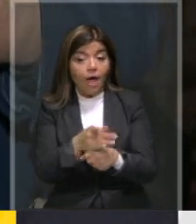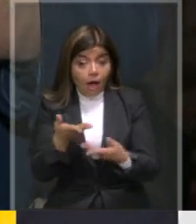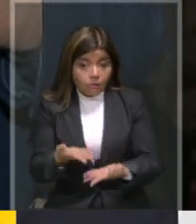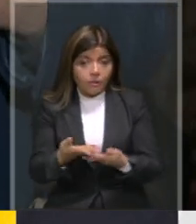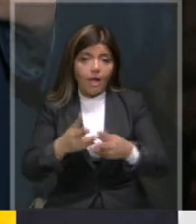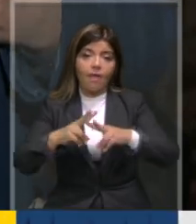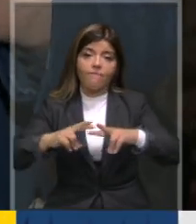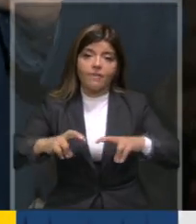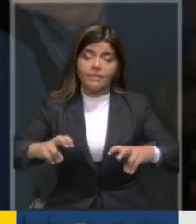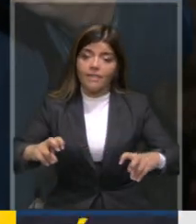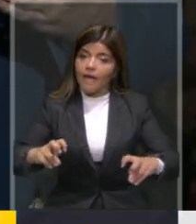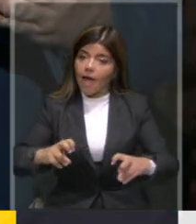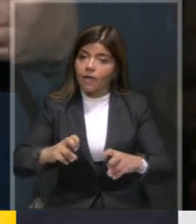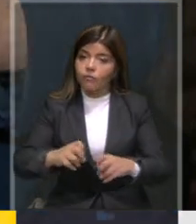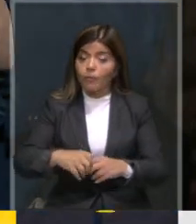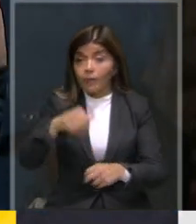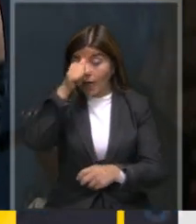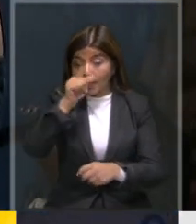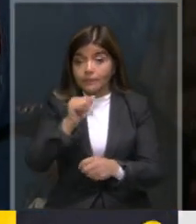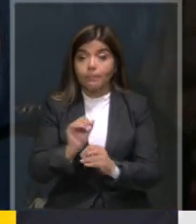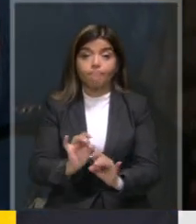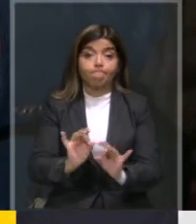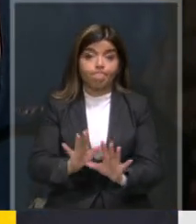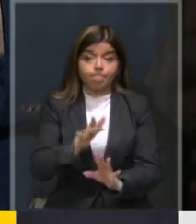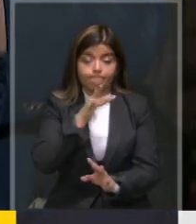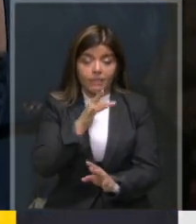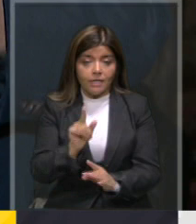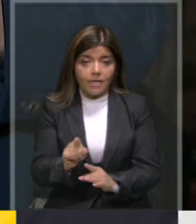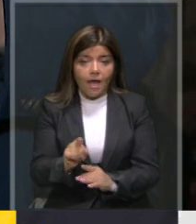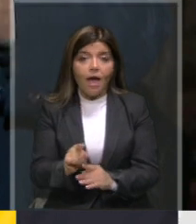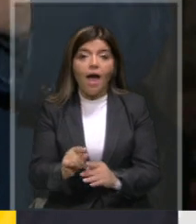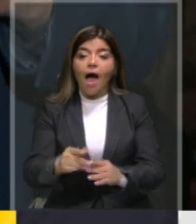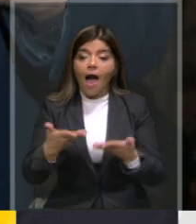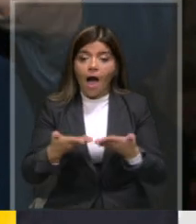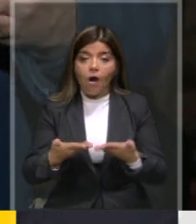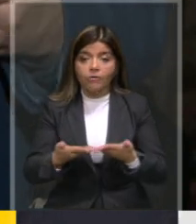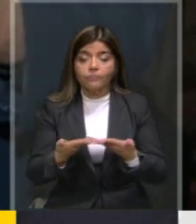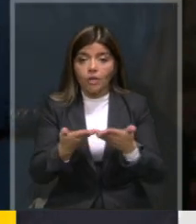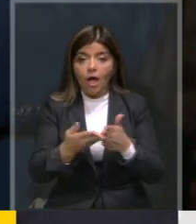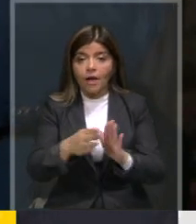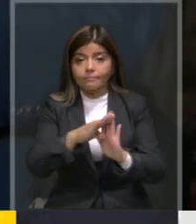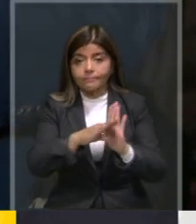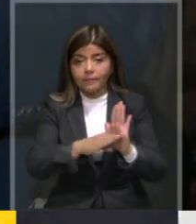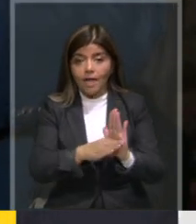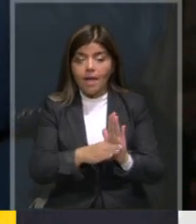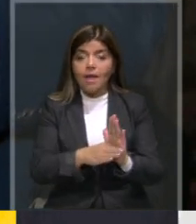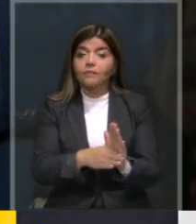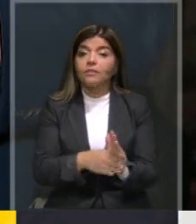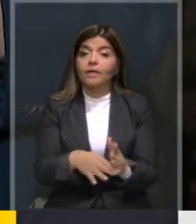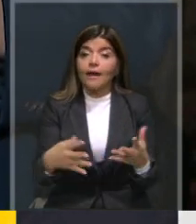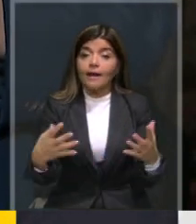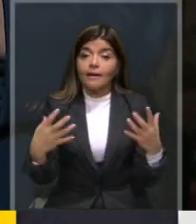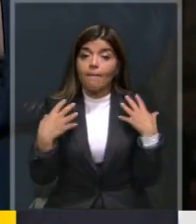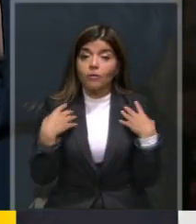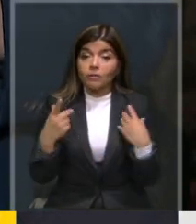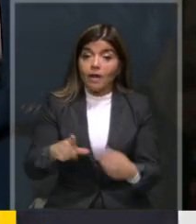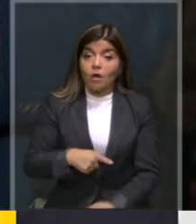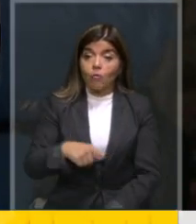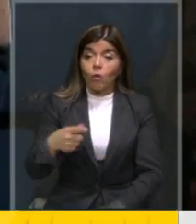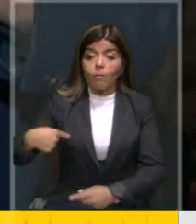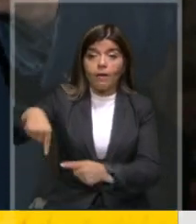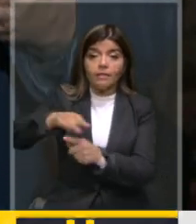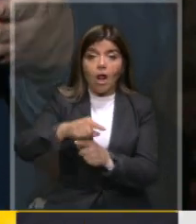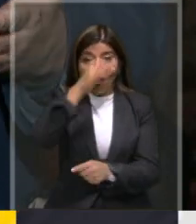también penalmente que forma parte también de las sanciones que se están ahora entregando de los cargos que se están levantando los funcionarios de